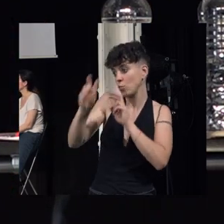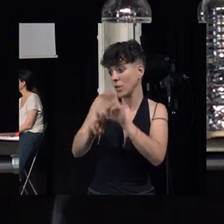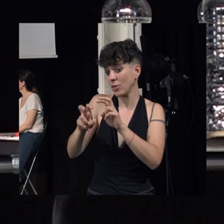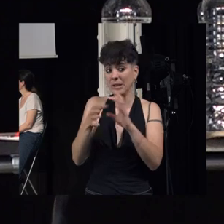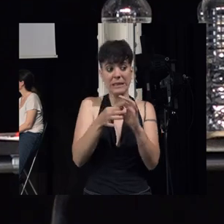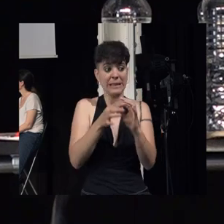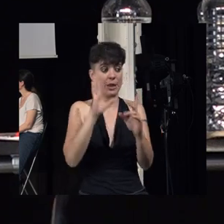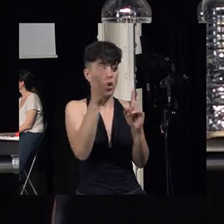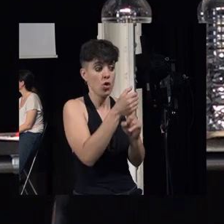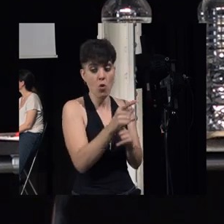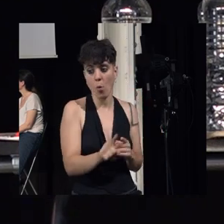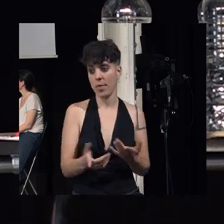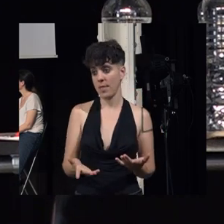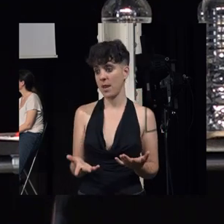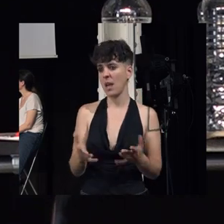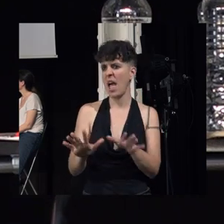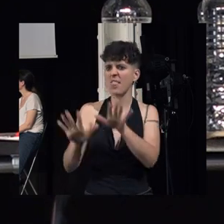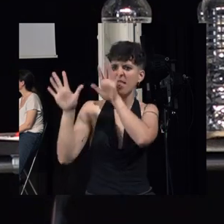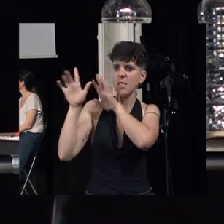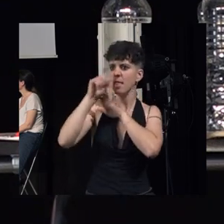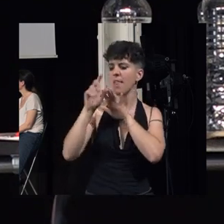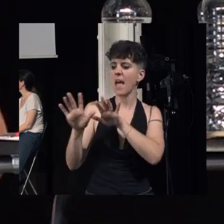encuentran. Hace 10 años,